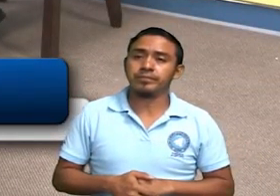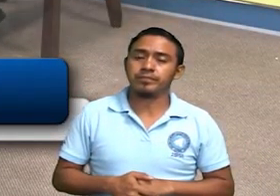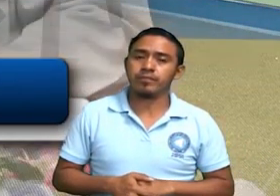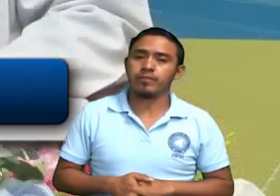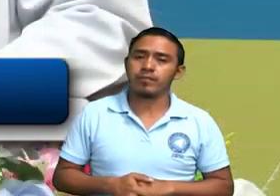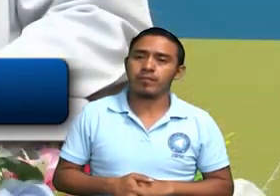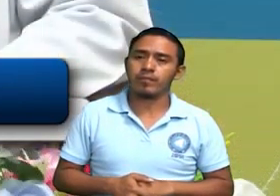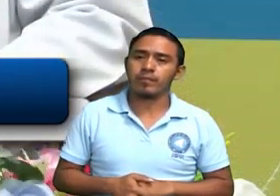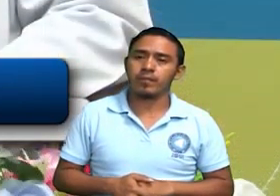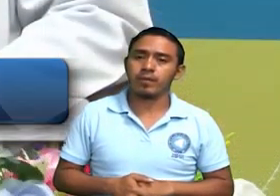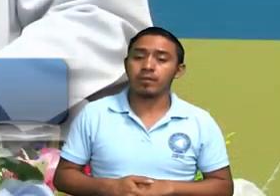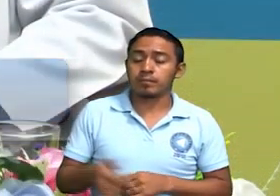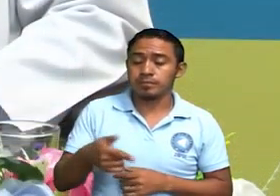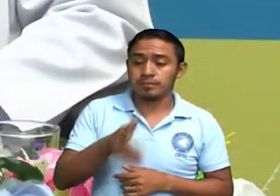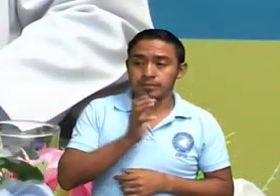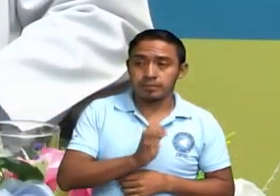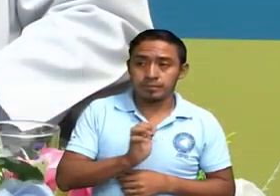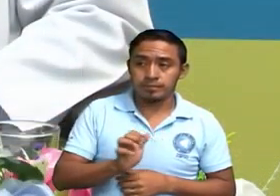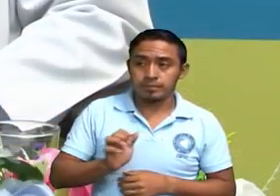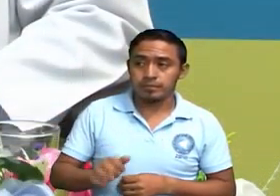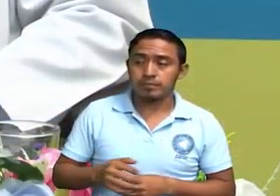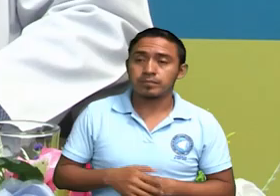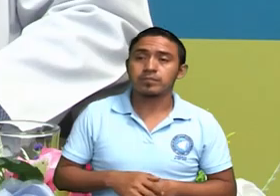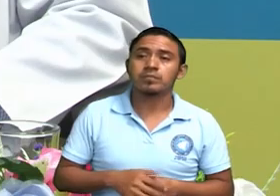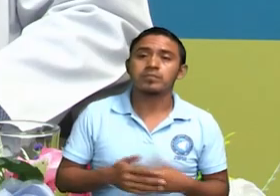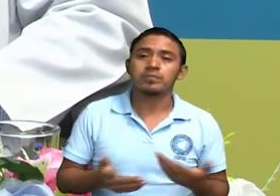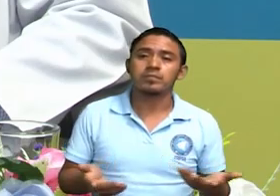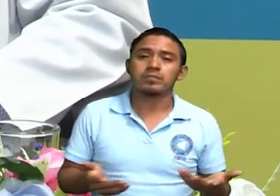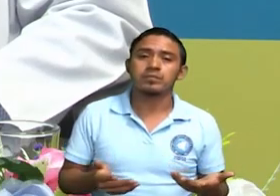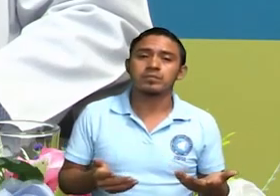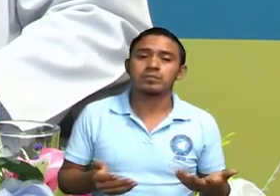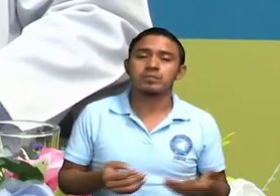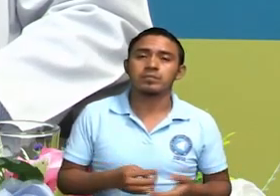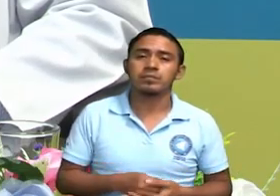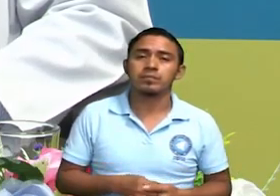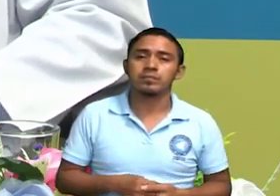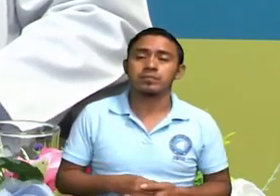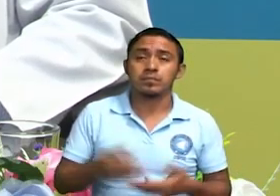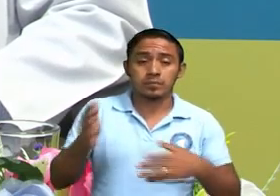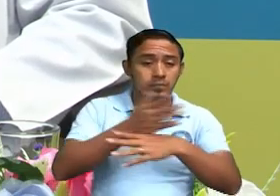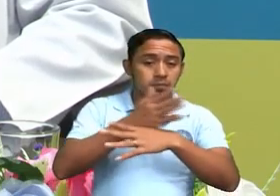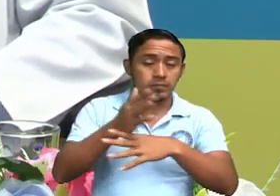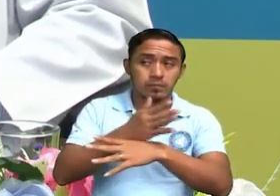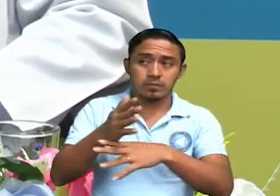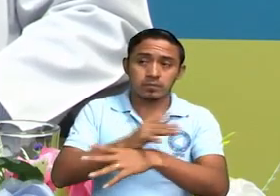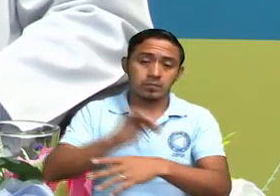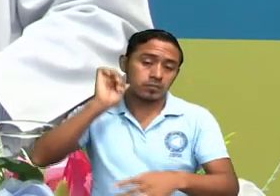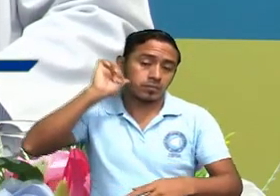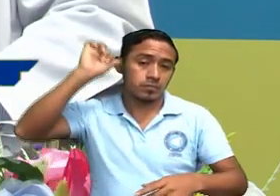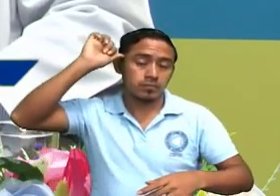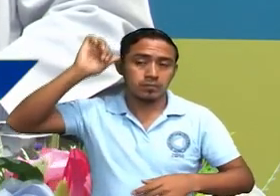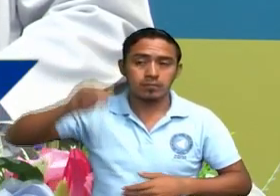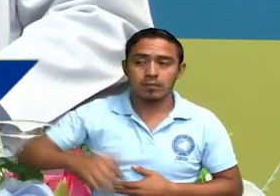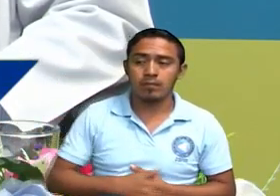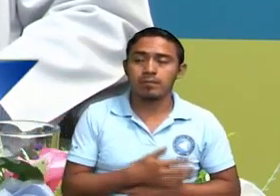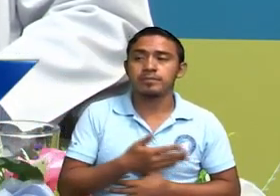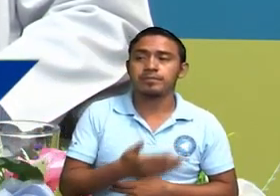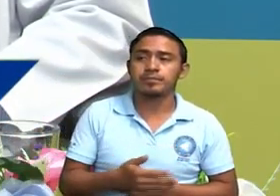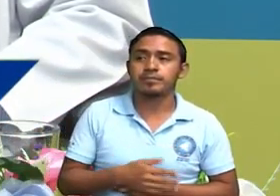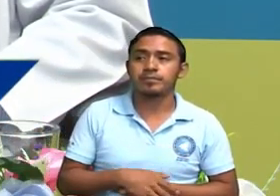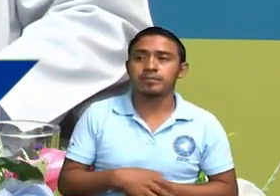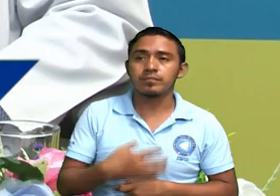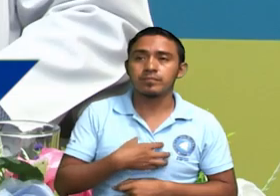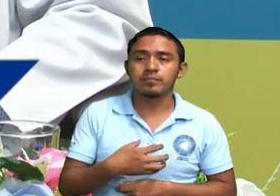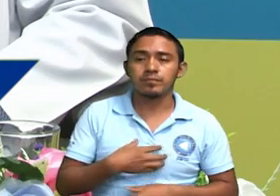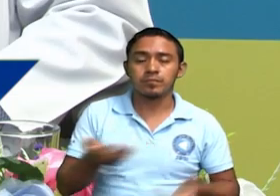que el niño, ¿verdad? Tiene una característica diferente al adulto, de que la